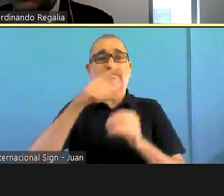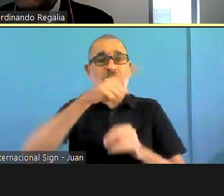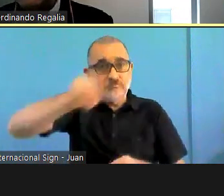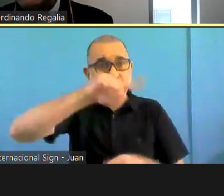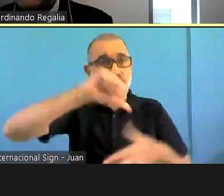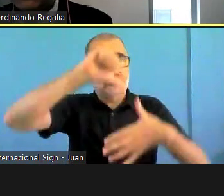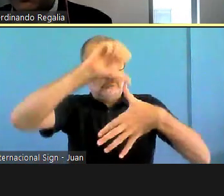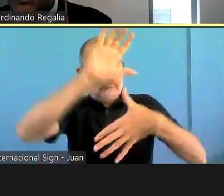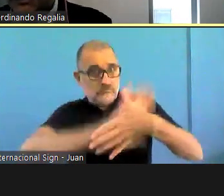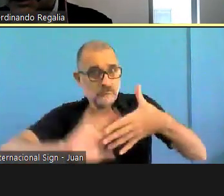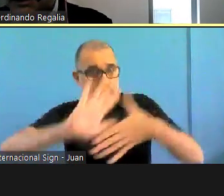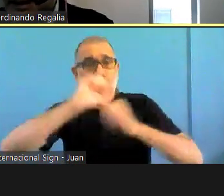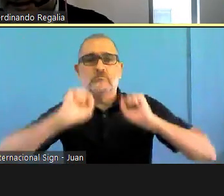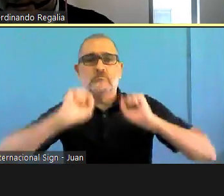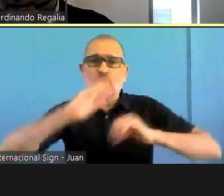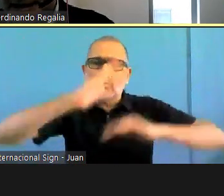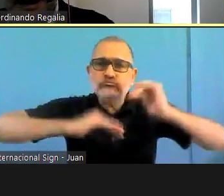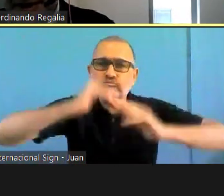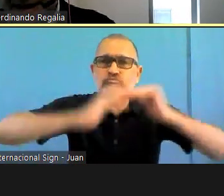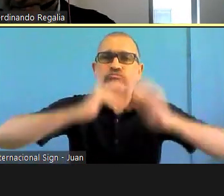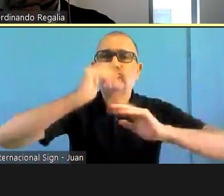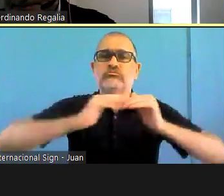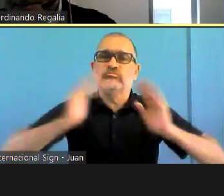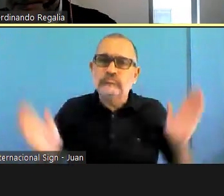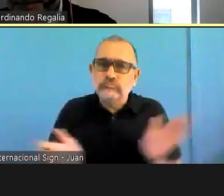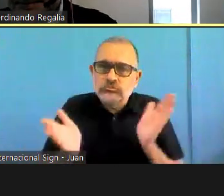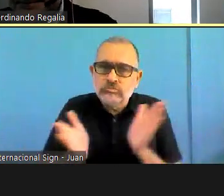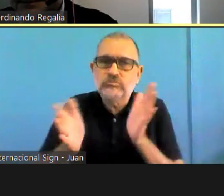y pasar más allá de los desafíos del pasado.